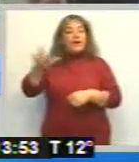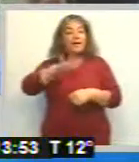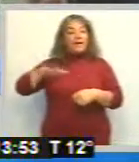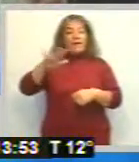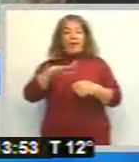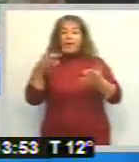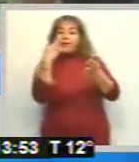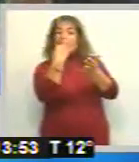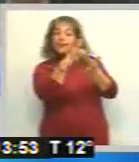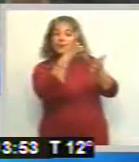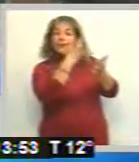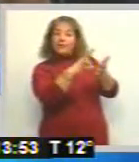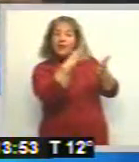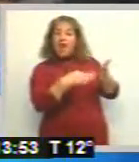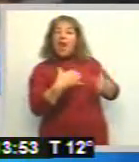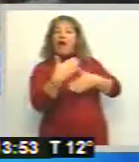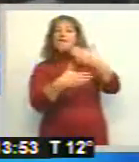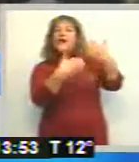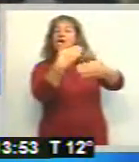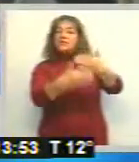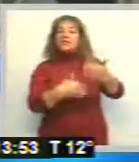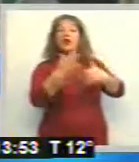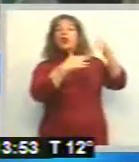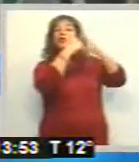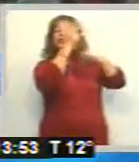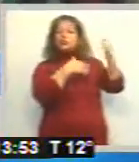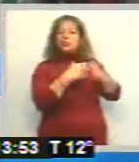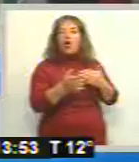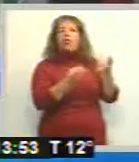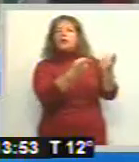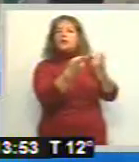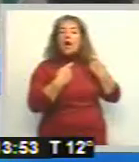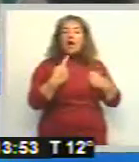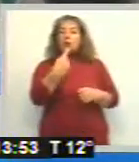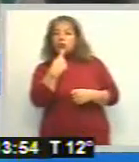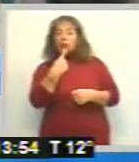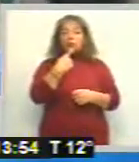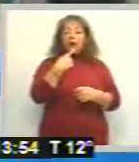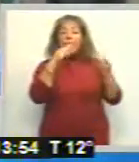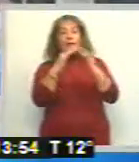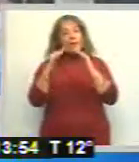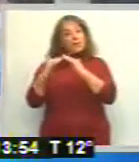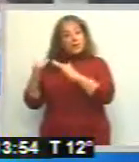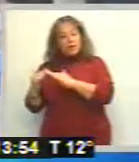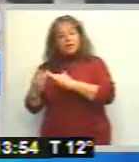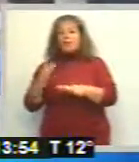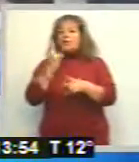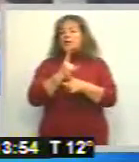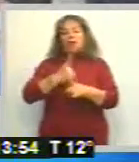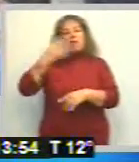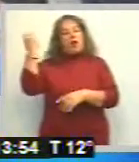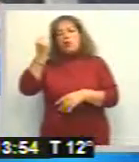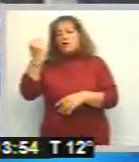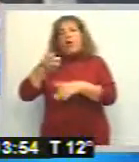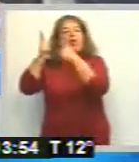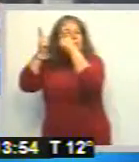relevando el avance de obras, las necesidades, las inquietudes de los vecinos. Más allá de que todos los sábados se viene haciendo la